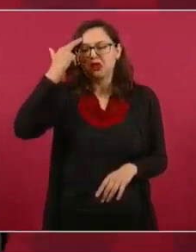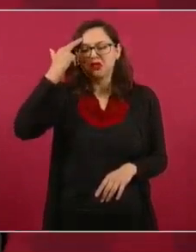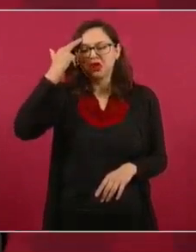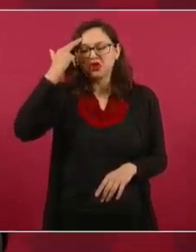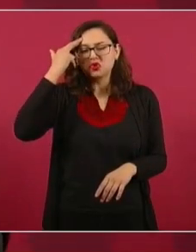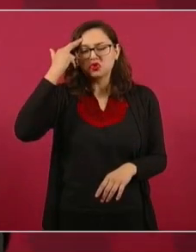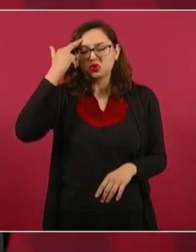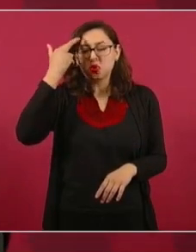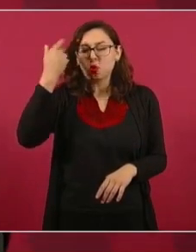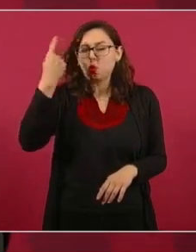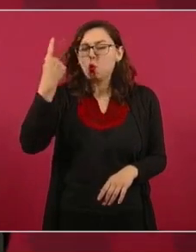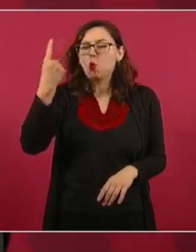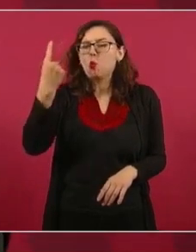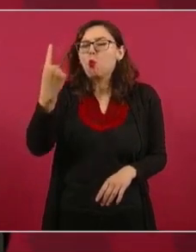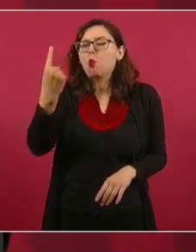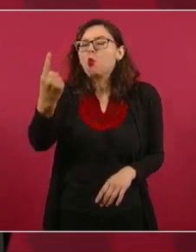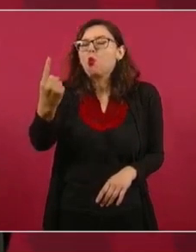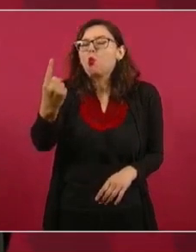que hayan hecho